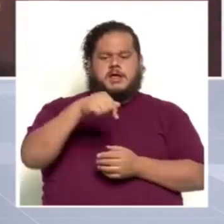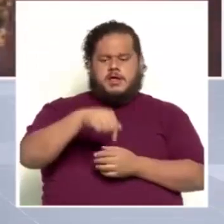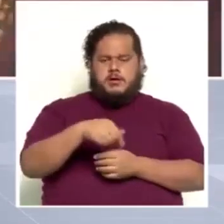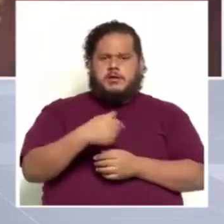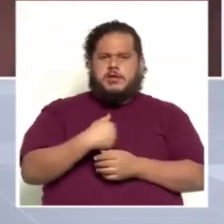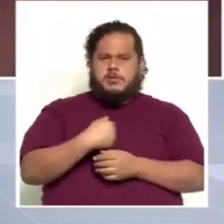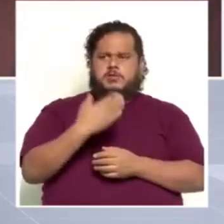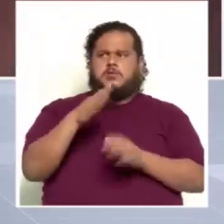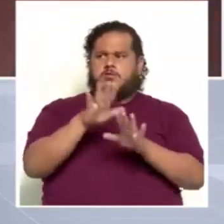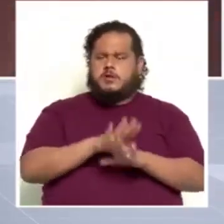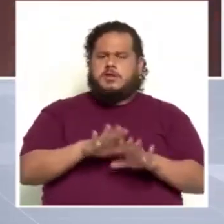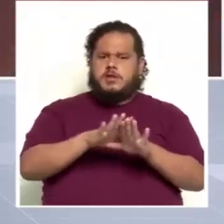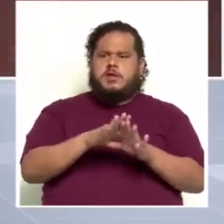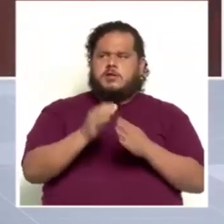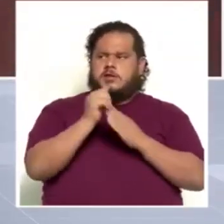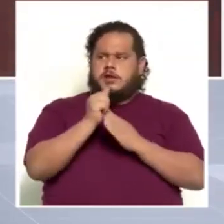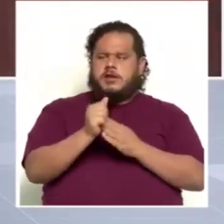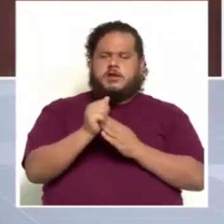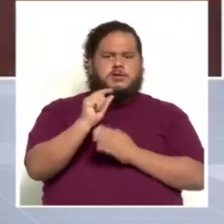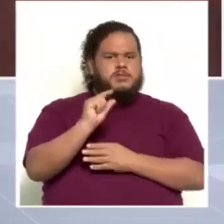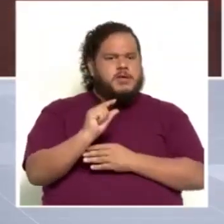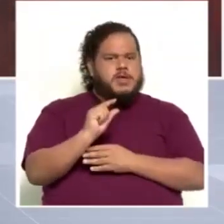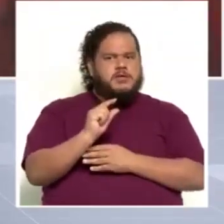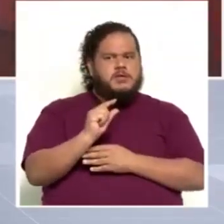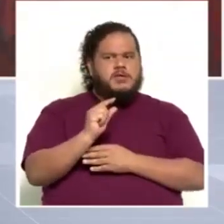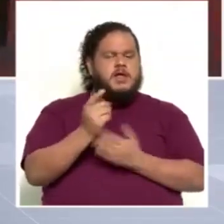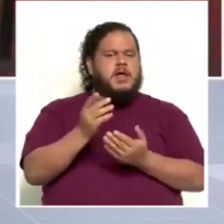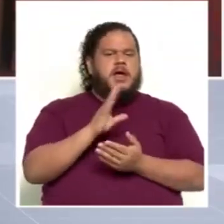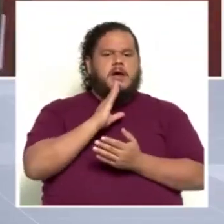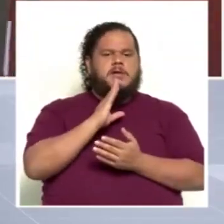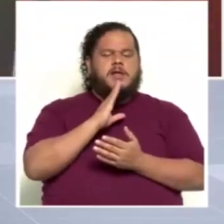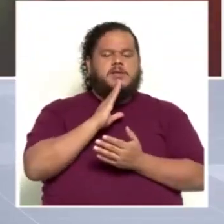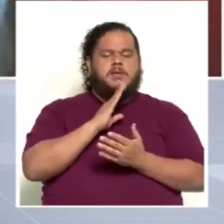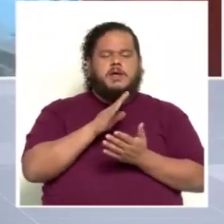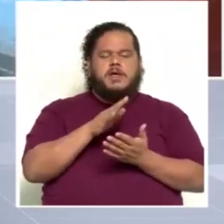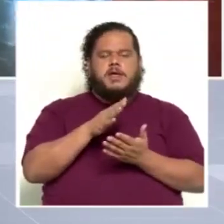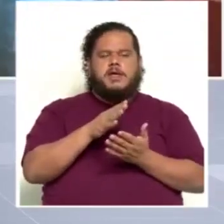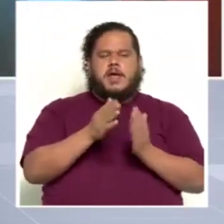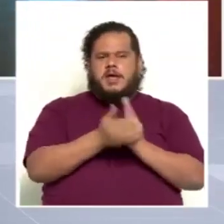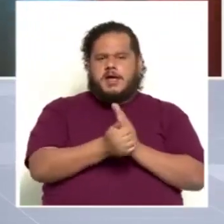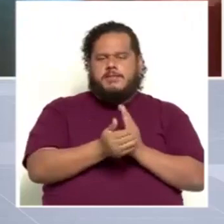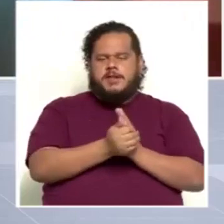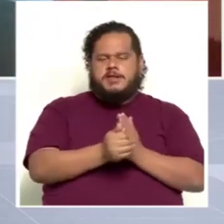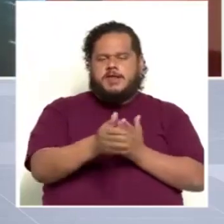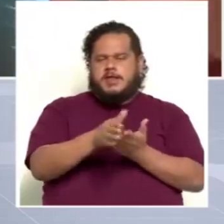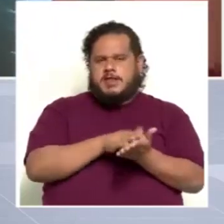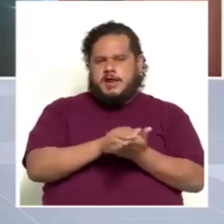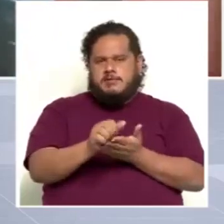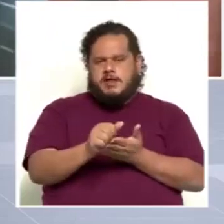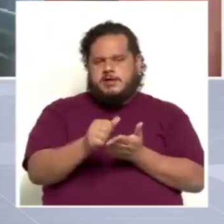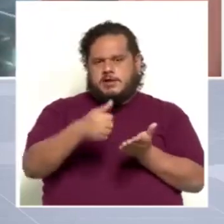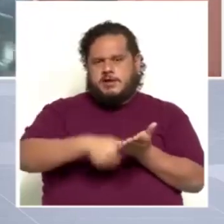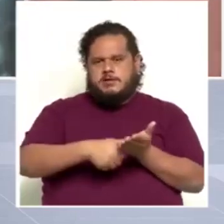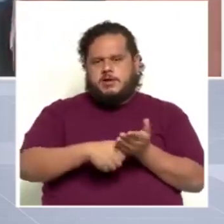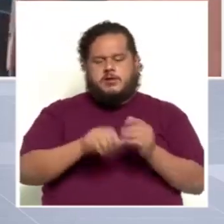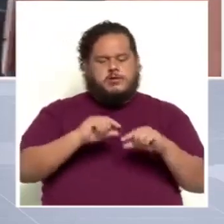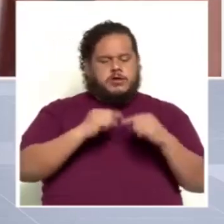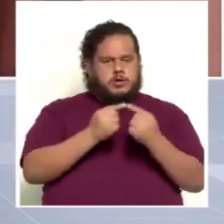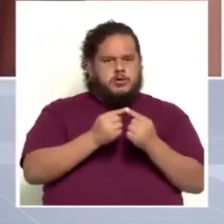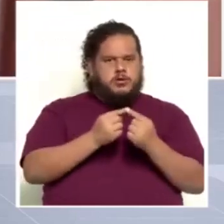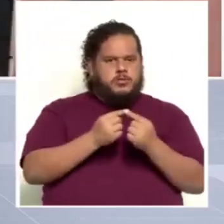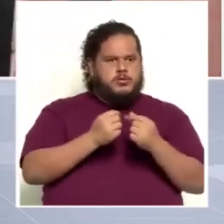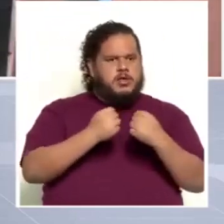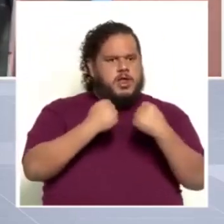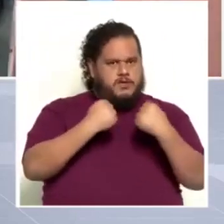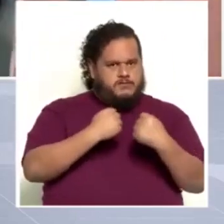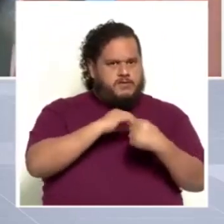escenario de liderazgos pequeños en términos de capacidad de arrastre electoral, donde grupos cohesionados pueden marcar